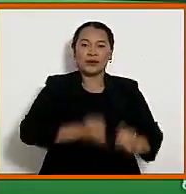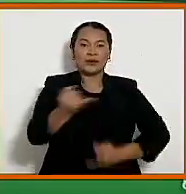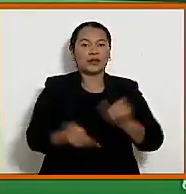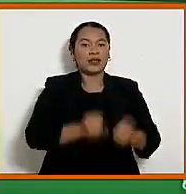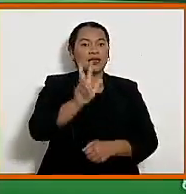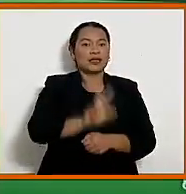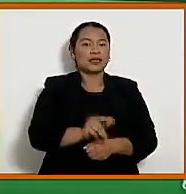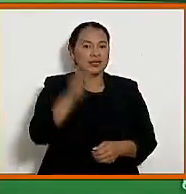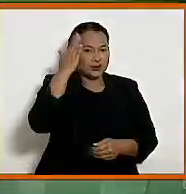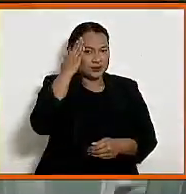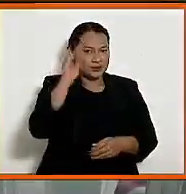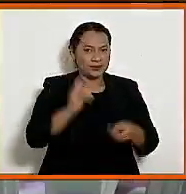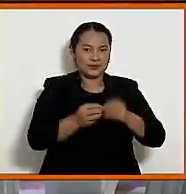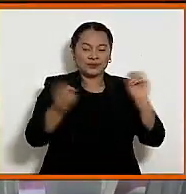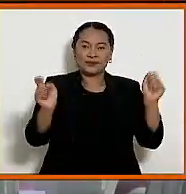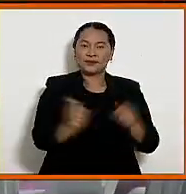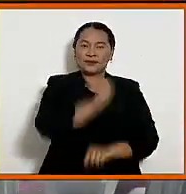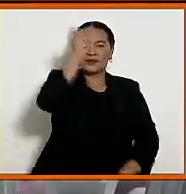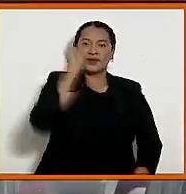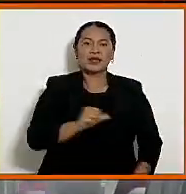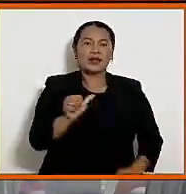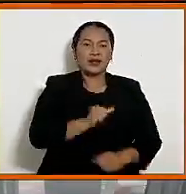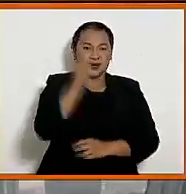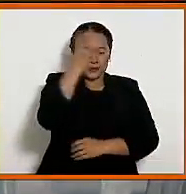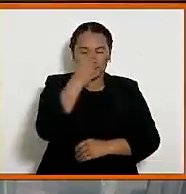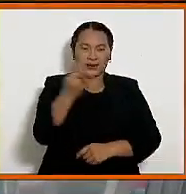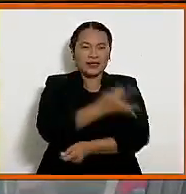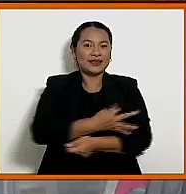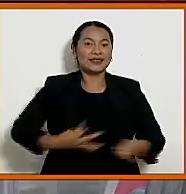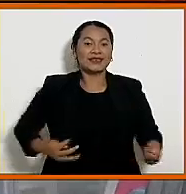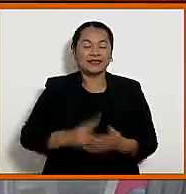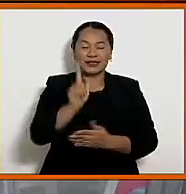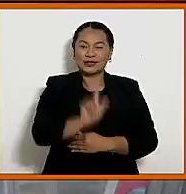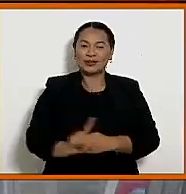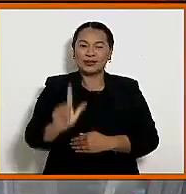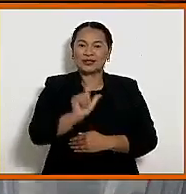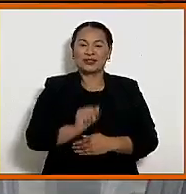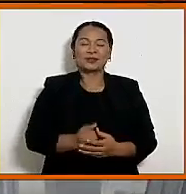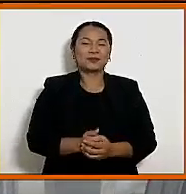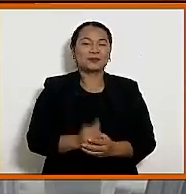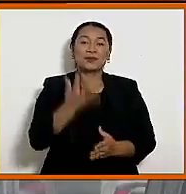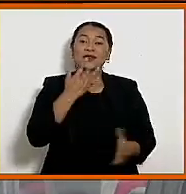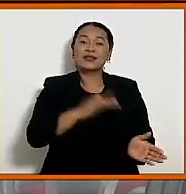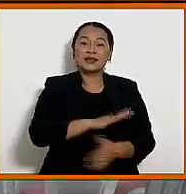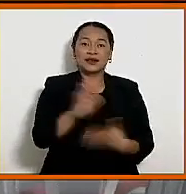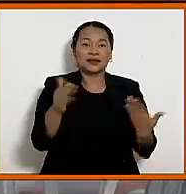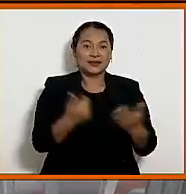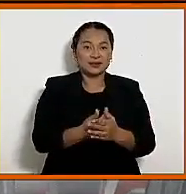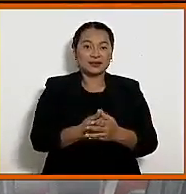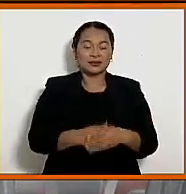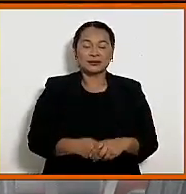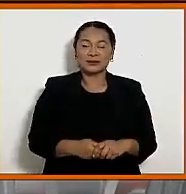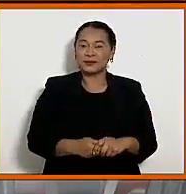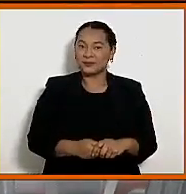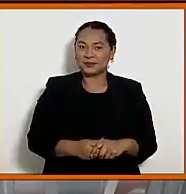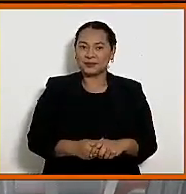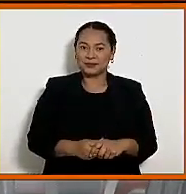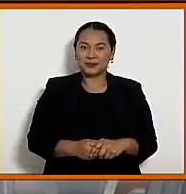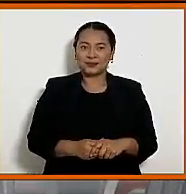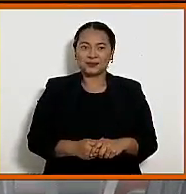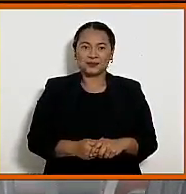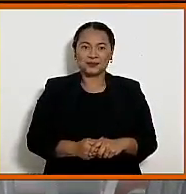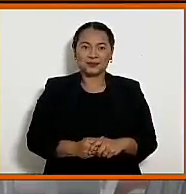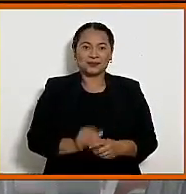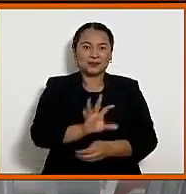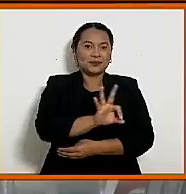conocer el primer dígito afortunado en esta agradable tarde de lunes y este suerte. Porque